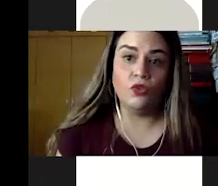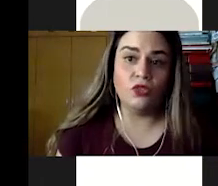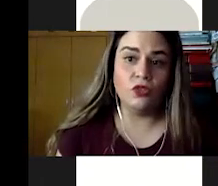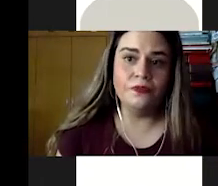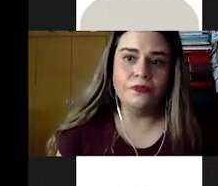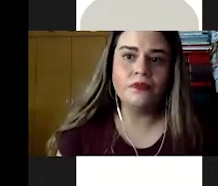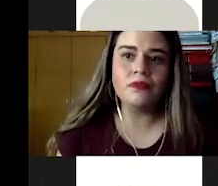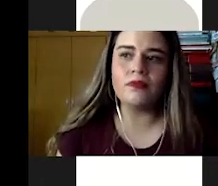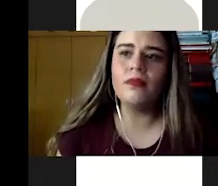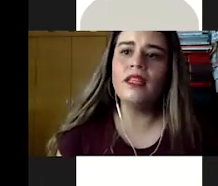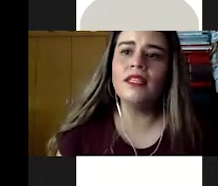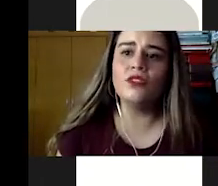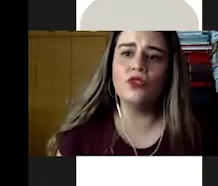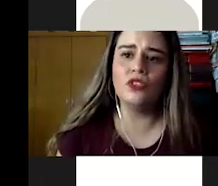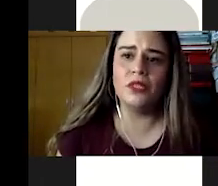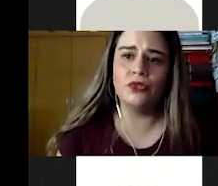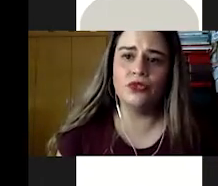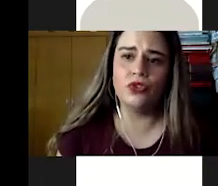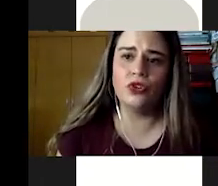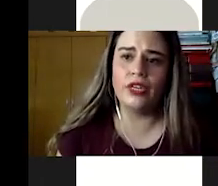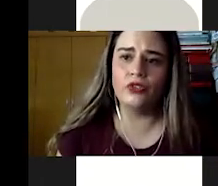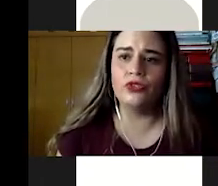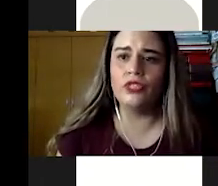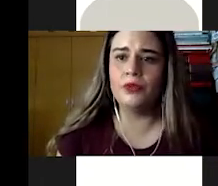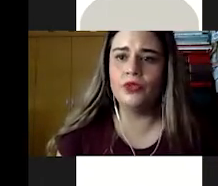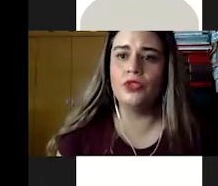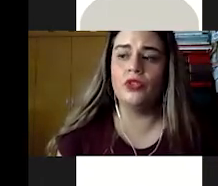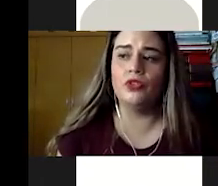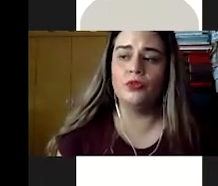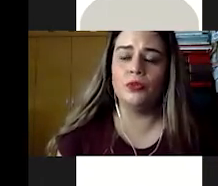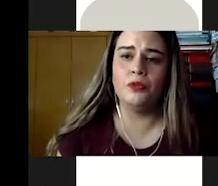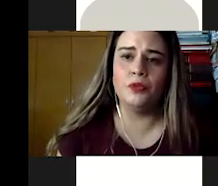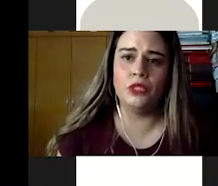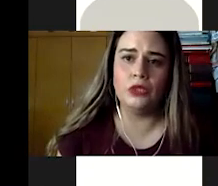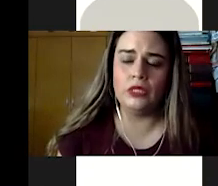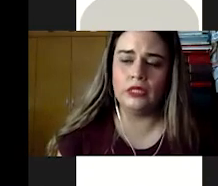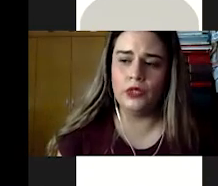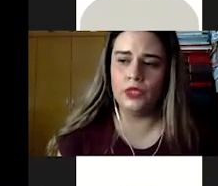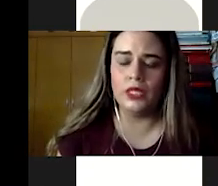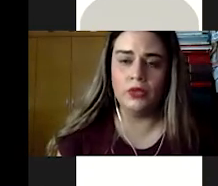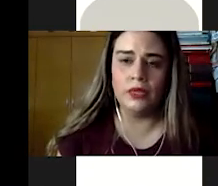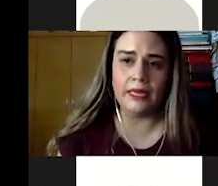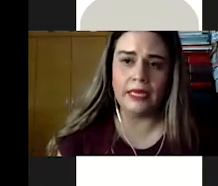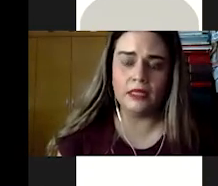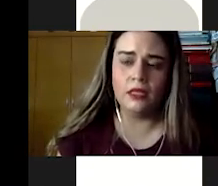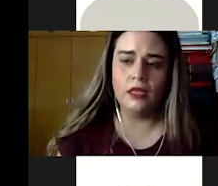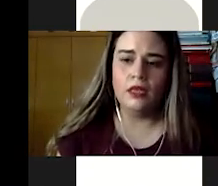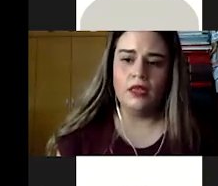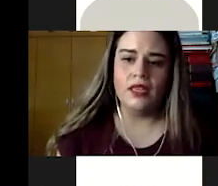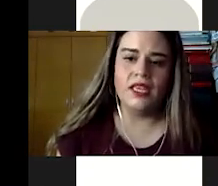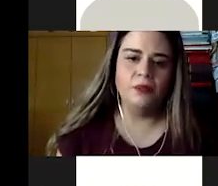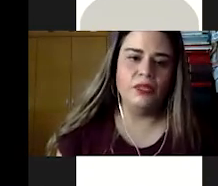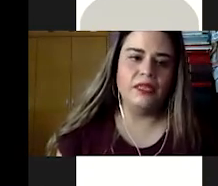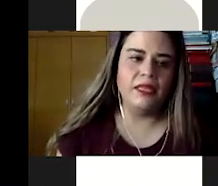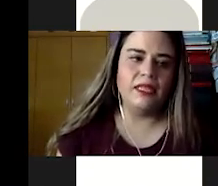no contestó. Desconocimiento no solo de los conceptos, sino de los propios procesos que están sucediendo en el país.